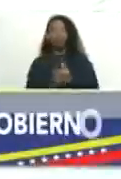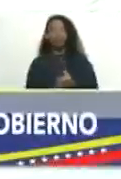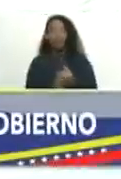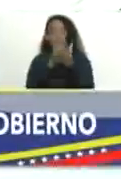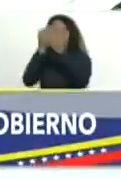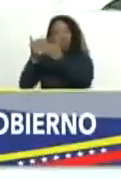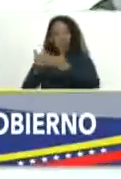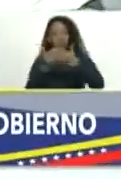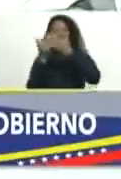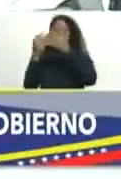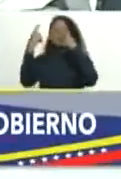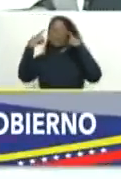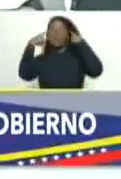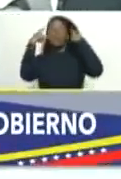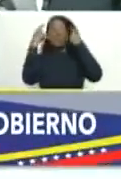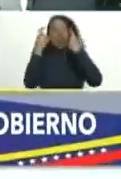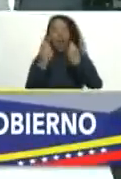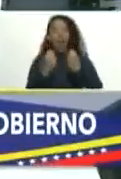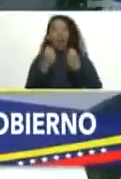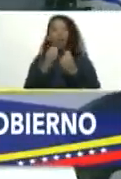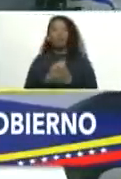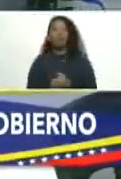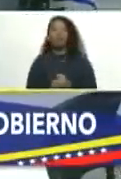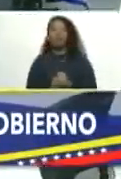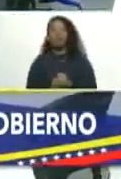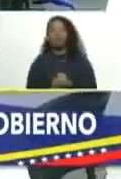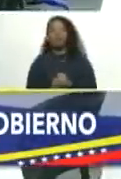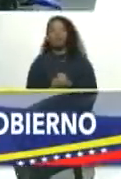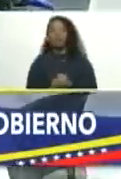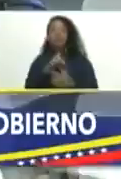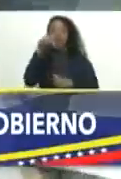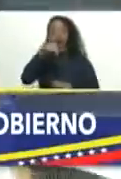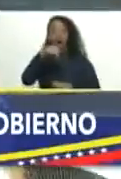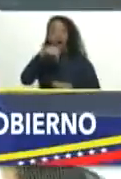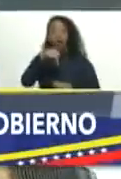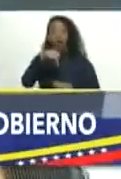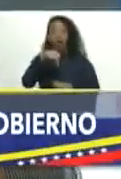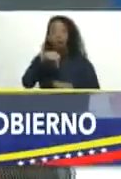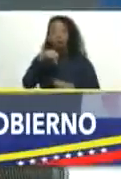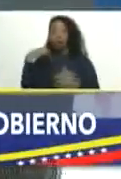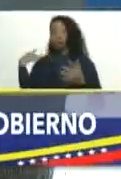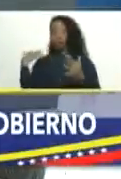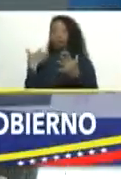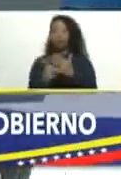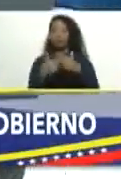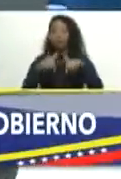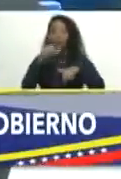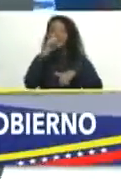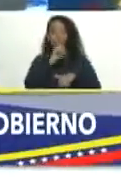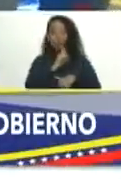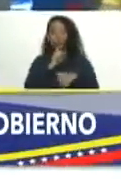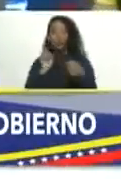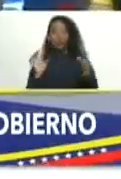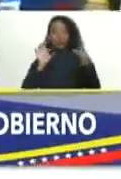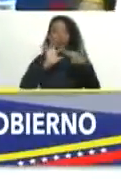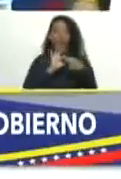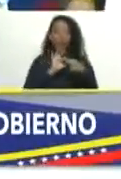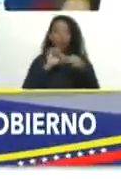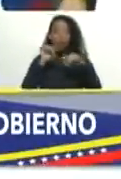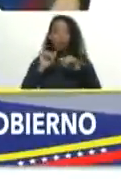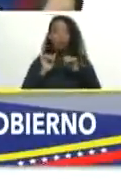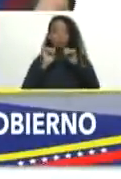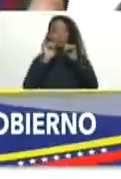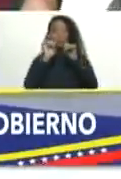estudiantes, profesionales, que han estado durante este año articulando esta